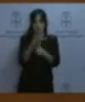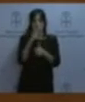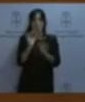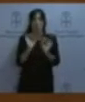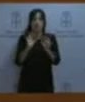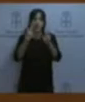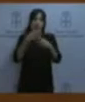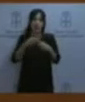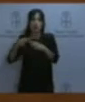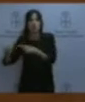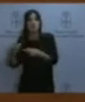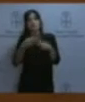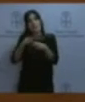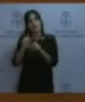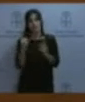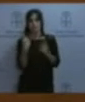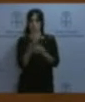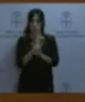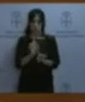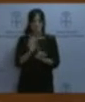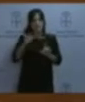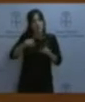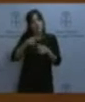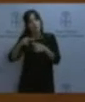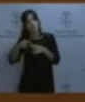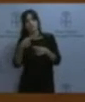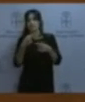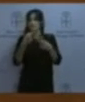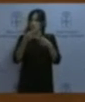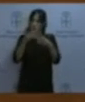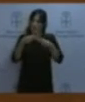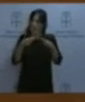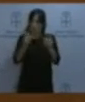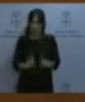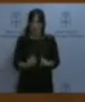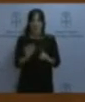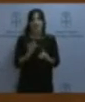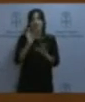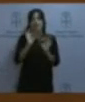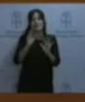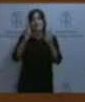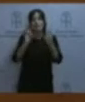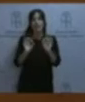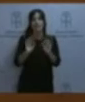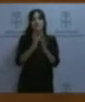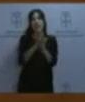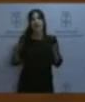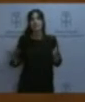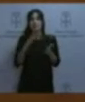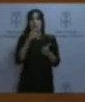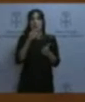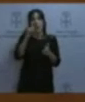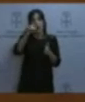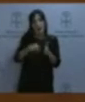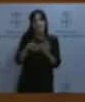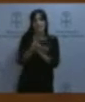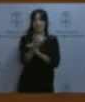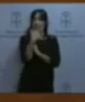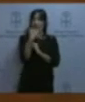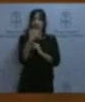materiales, sino también los inmateriales. Y en ello entra el archivo, que ha sido objeto de actualidad estos días, pero